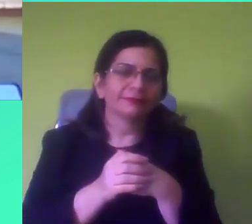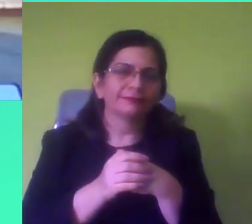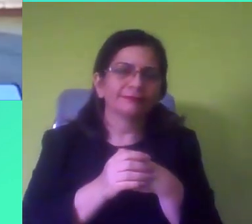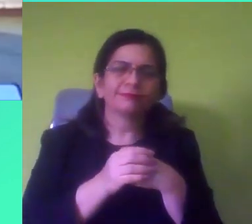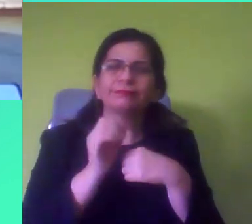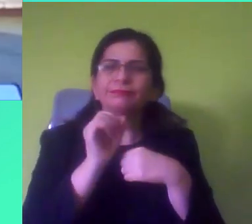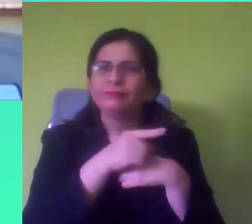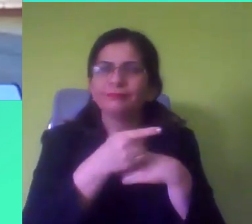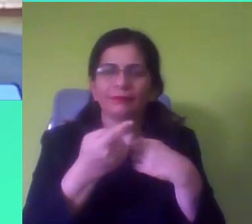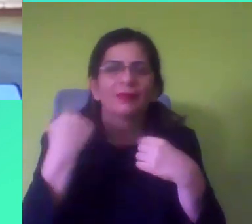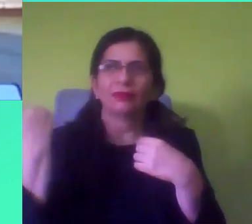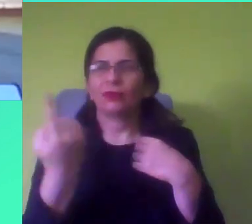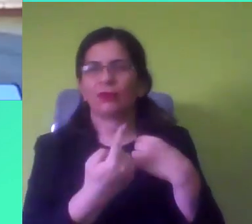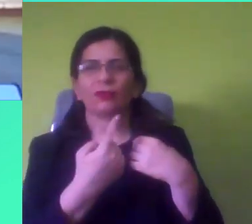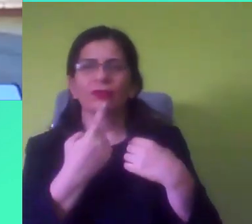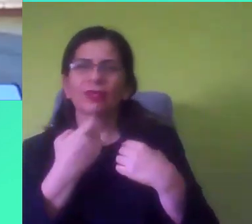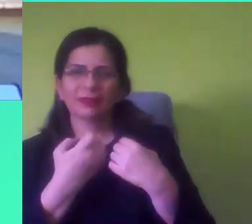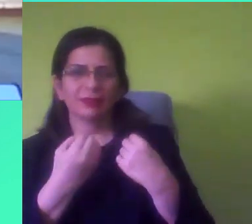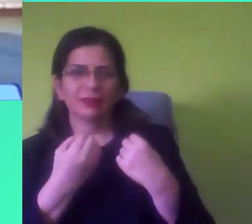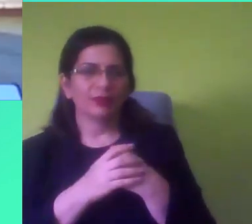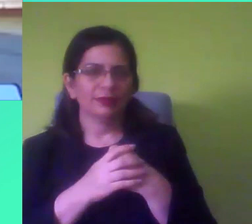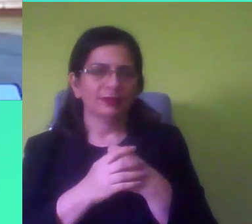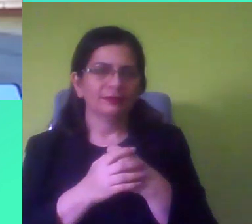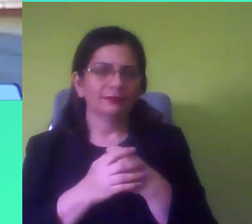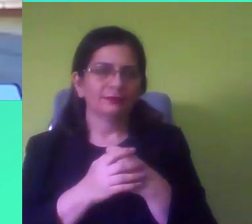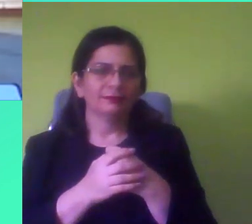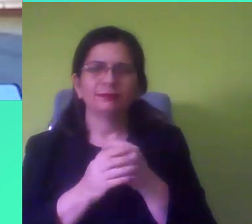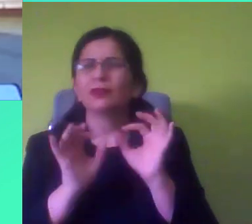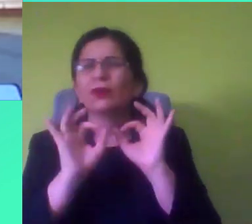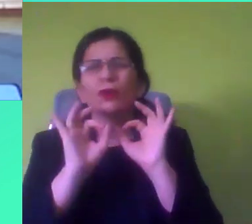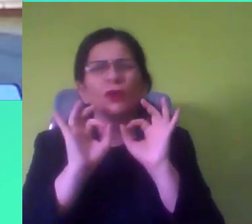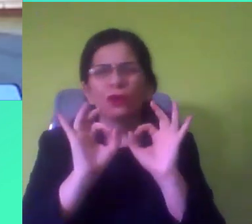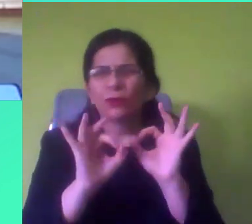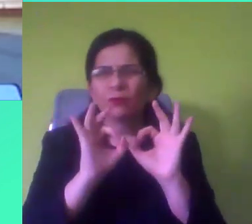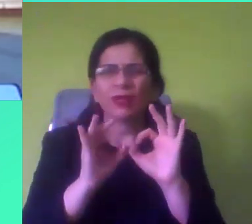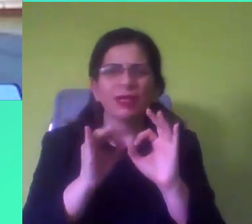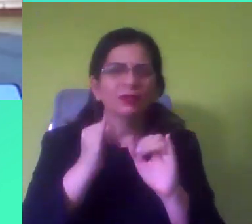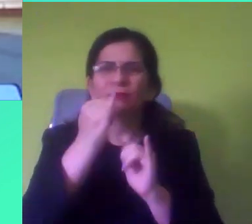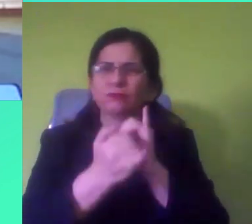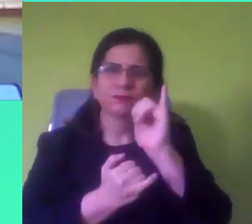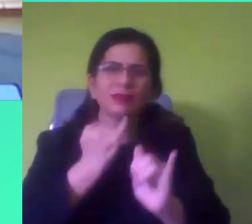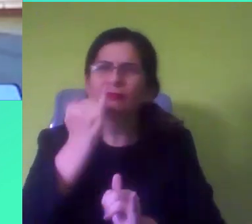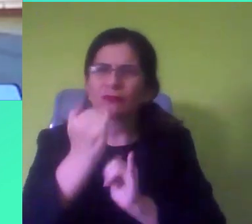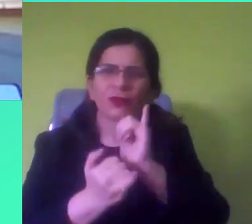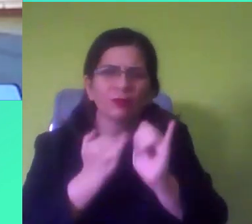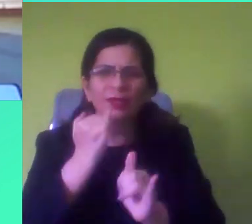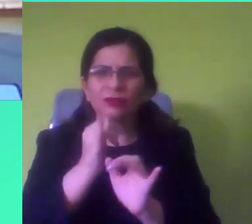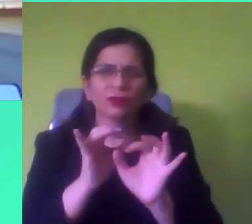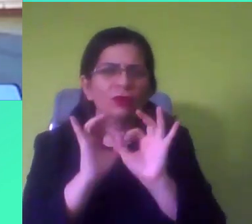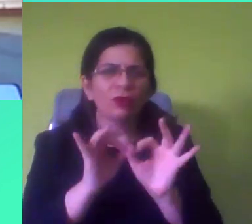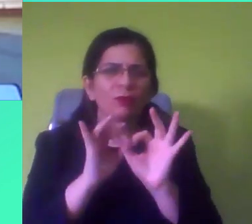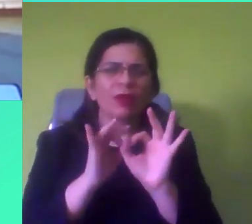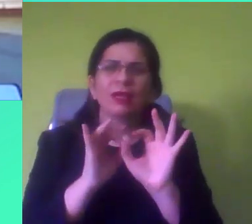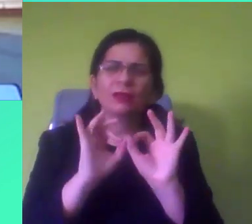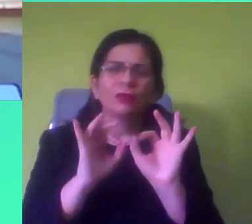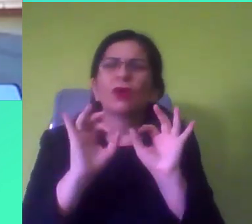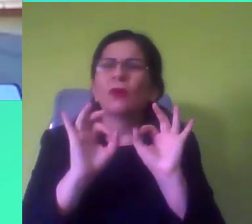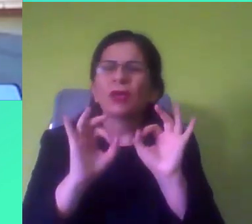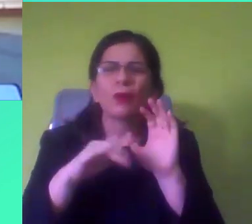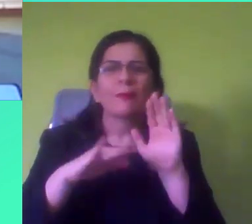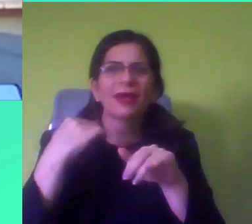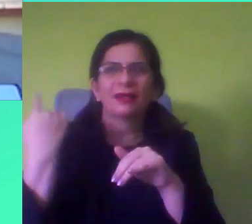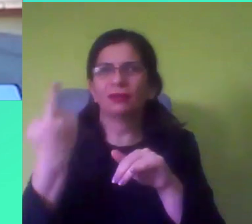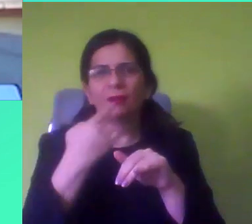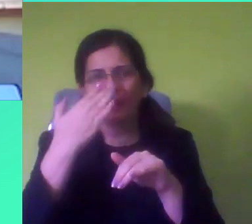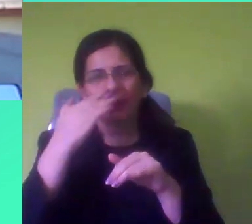que esa pueda ser, digamos, como nosotros siempre decimos, la información generada en el inventario pueda